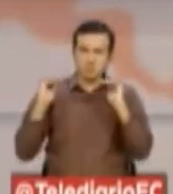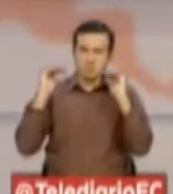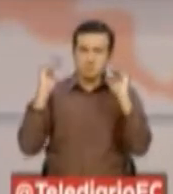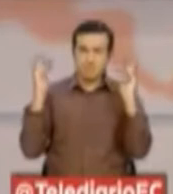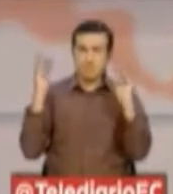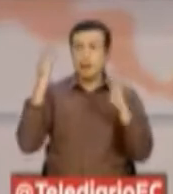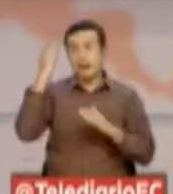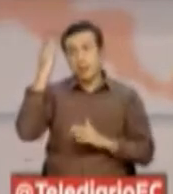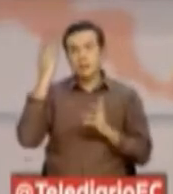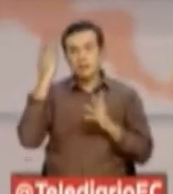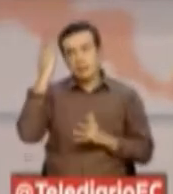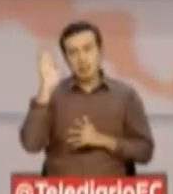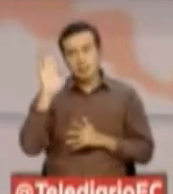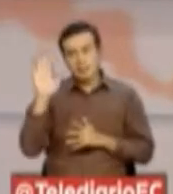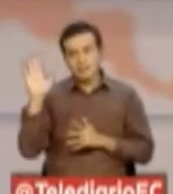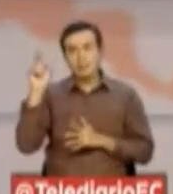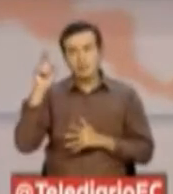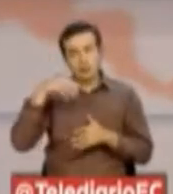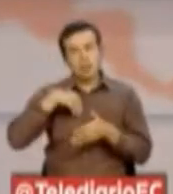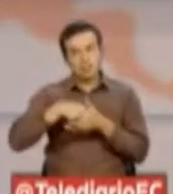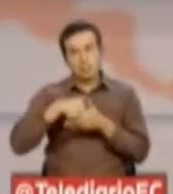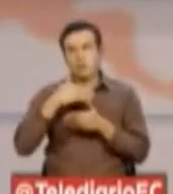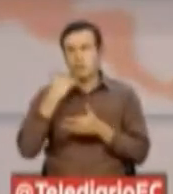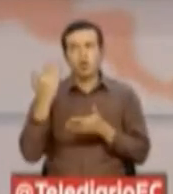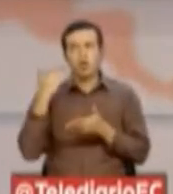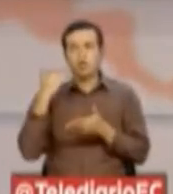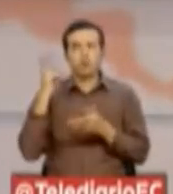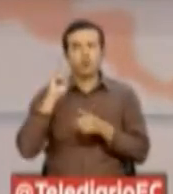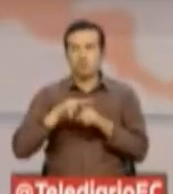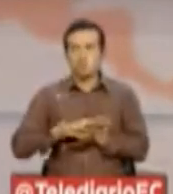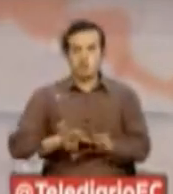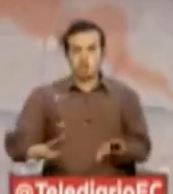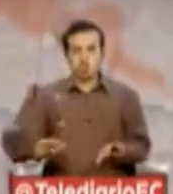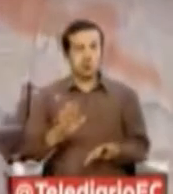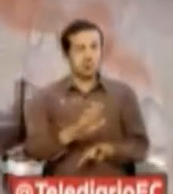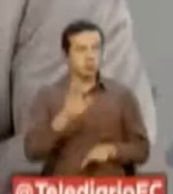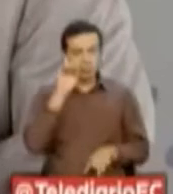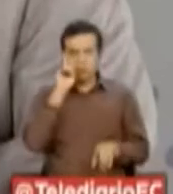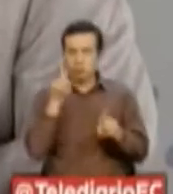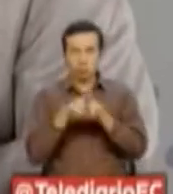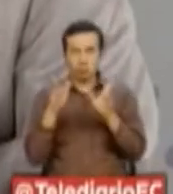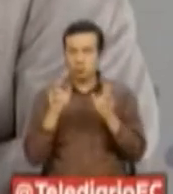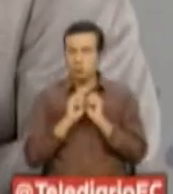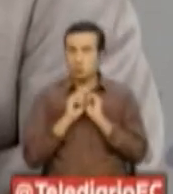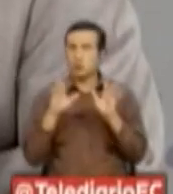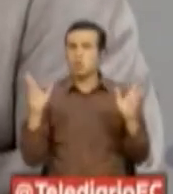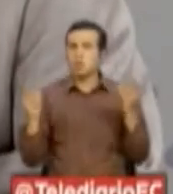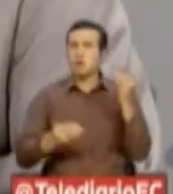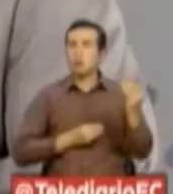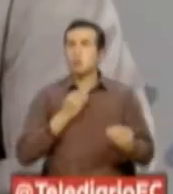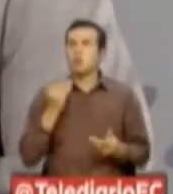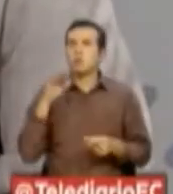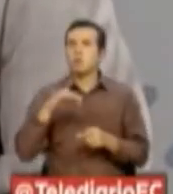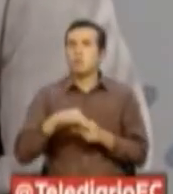hay que limitar precisamente la reelección si no está de acuerdo con nuestra generalización cómo va a votar en la